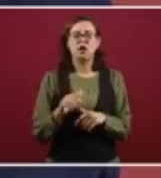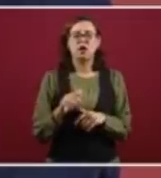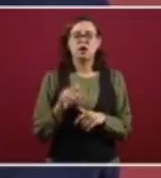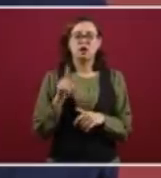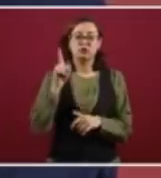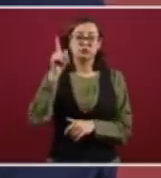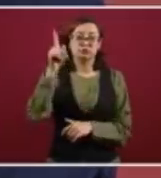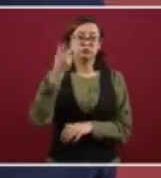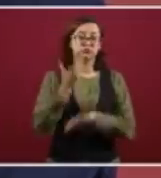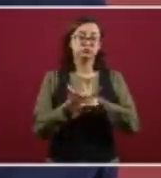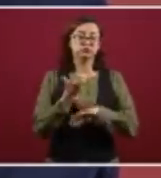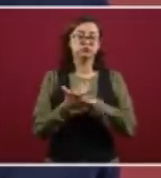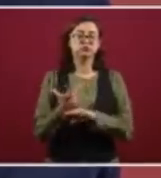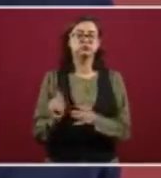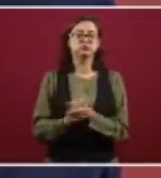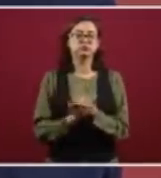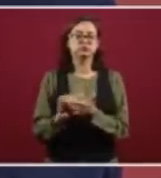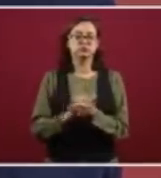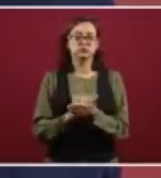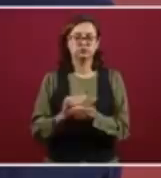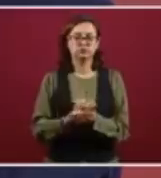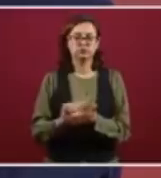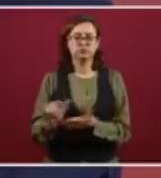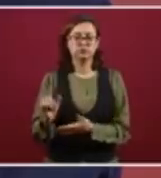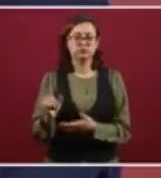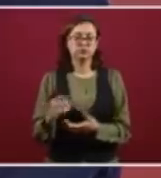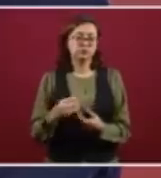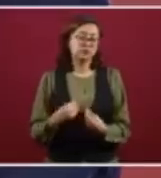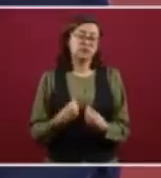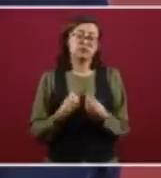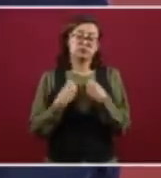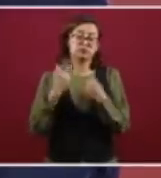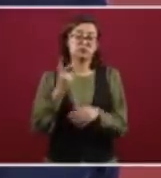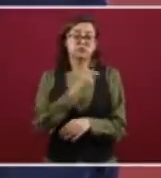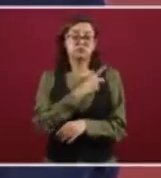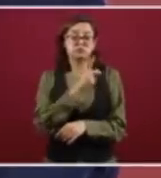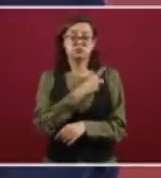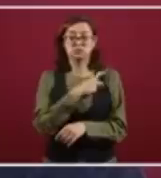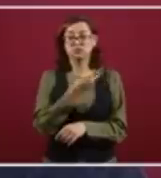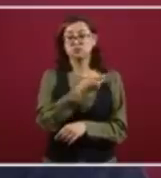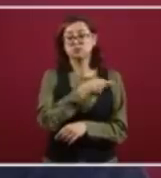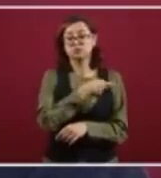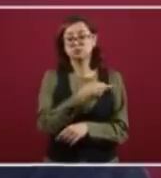en Nueva York, solo, pobre,